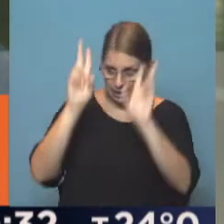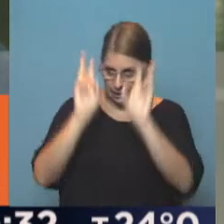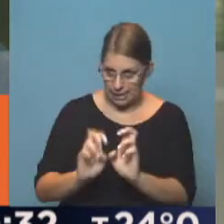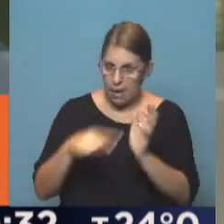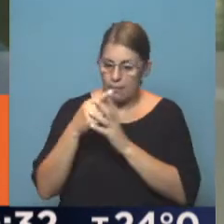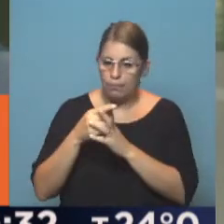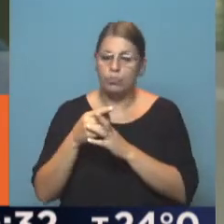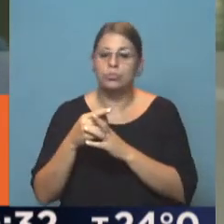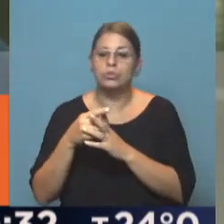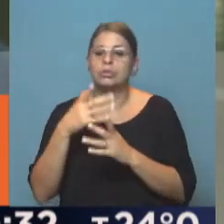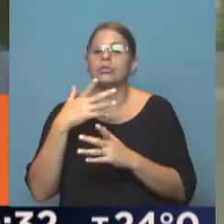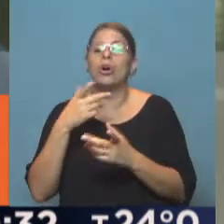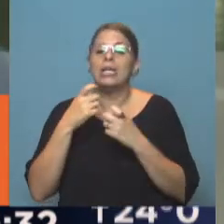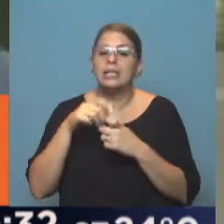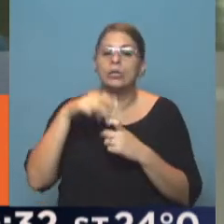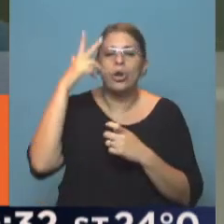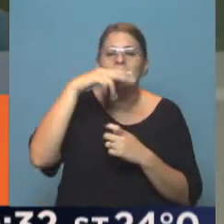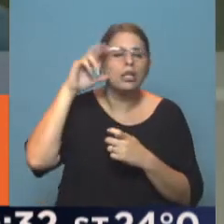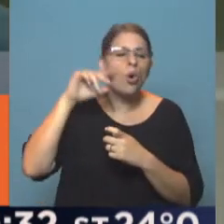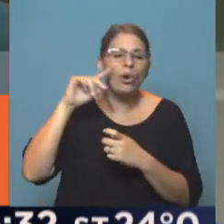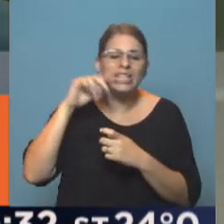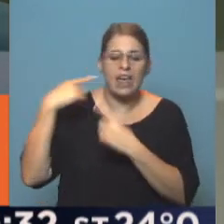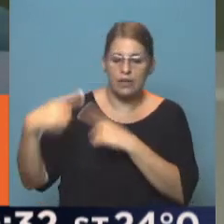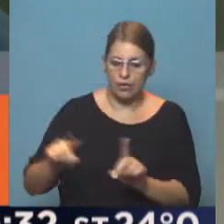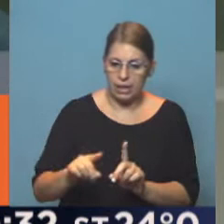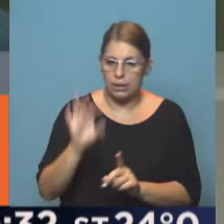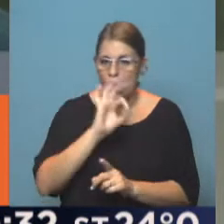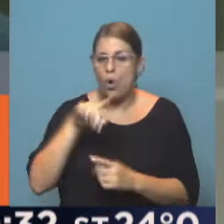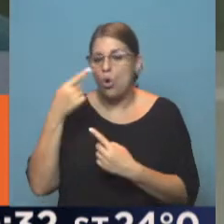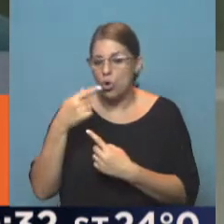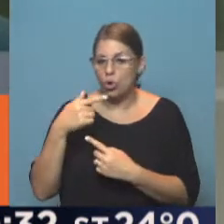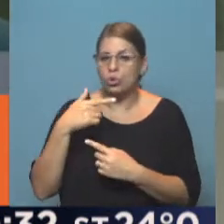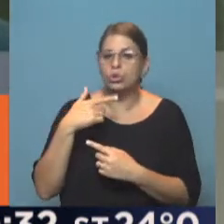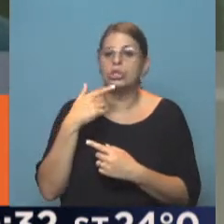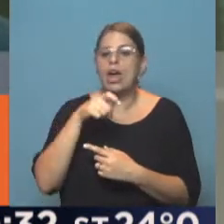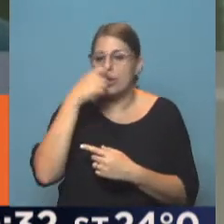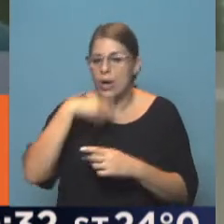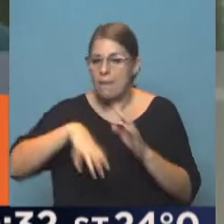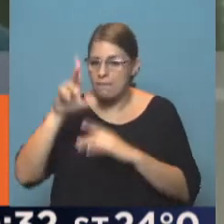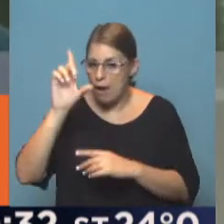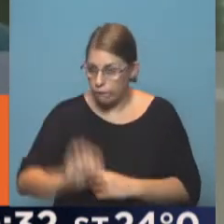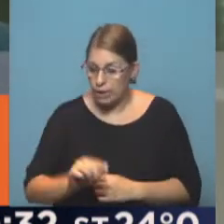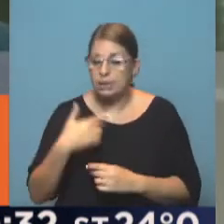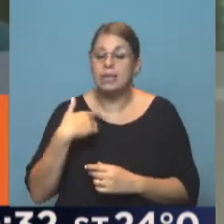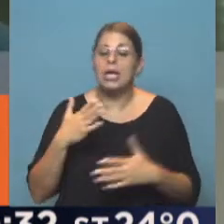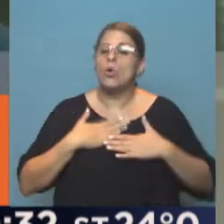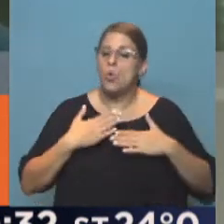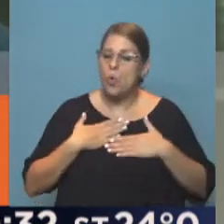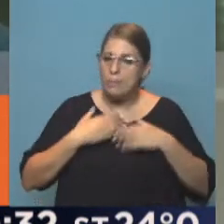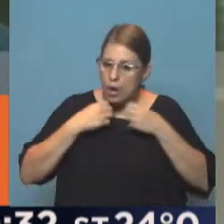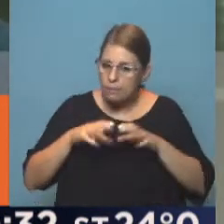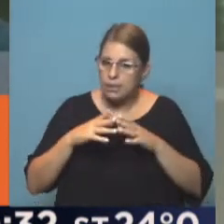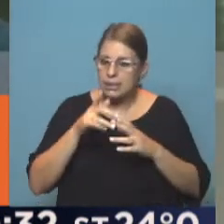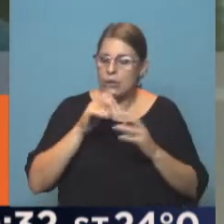abstinencia como se conoce por ejemplo en la heroína o en algún tipo de sustancia mucho más fuerte donde el físico empieza a